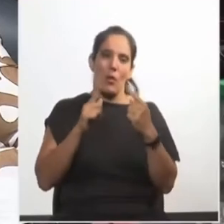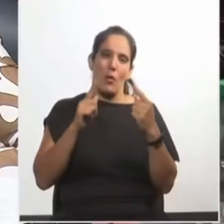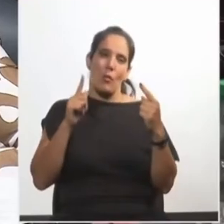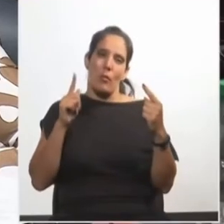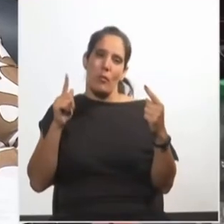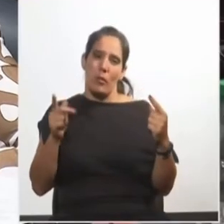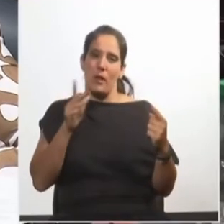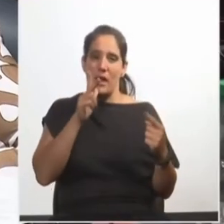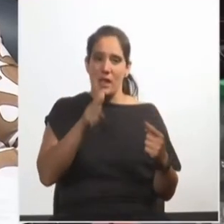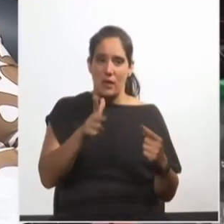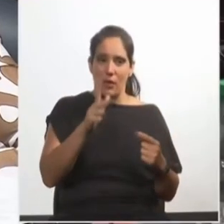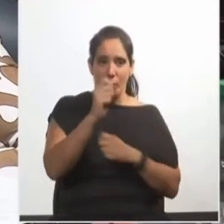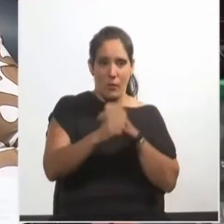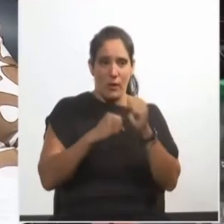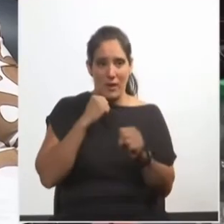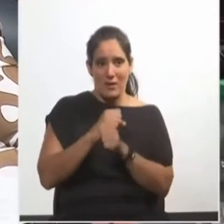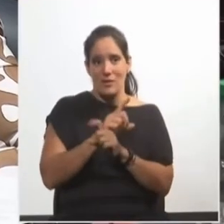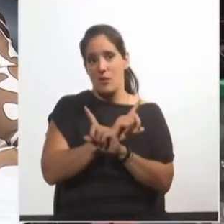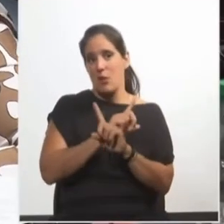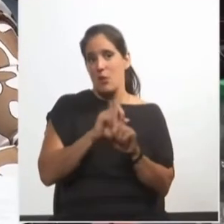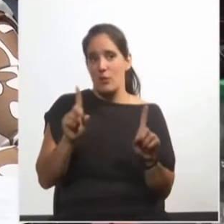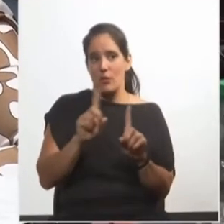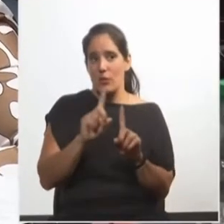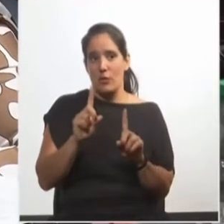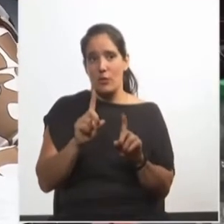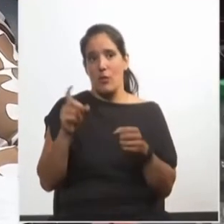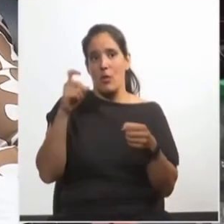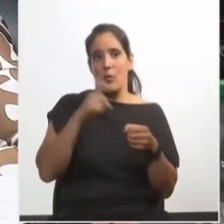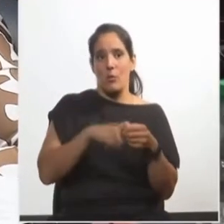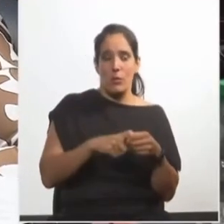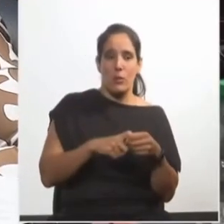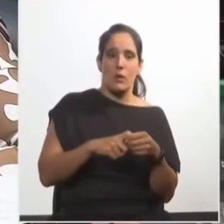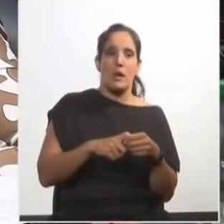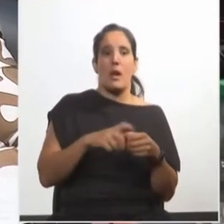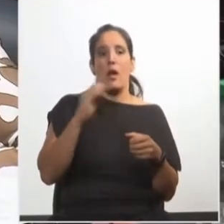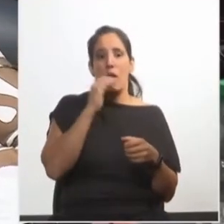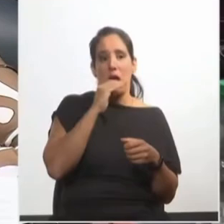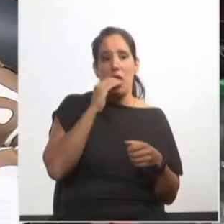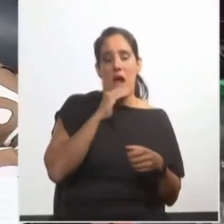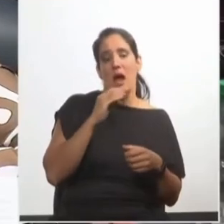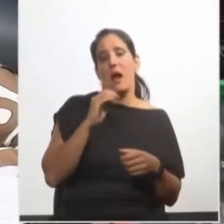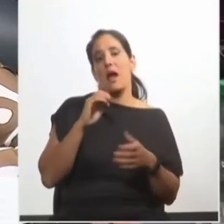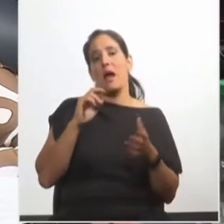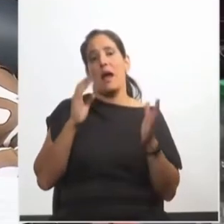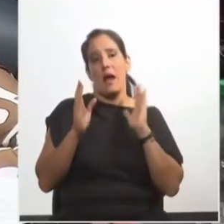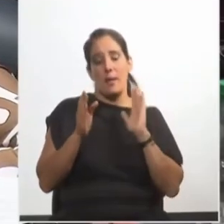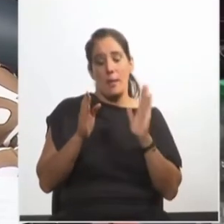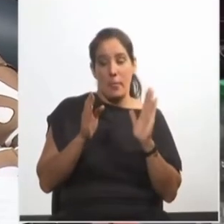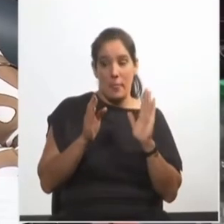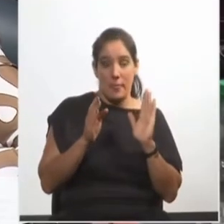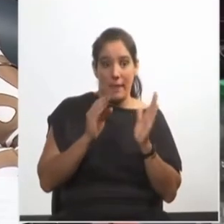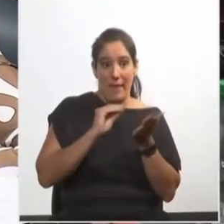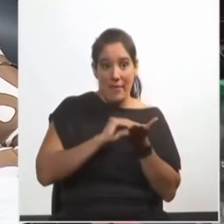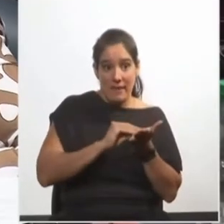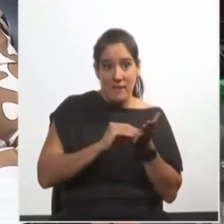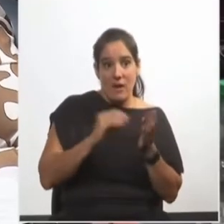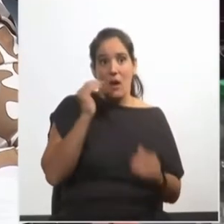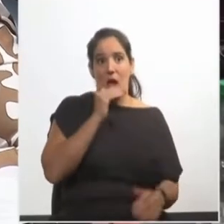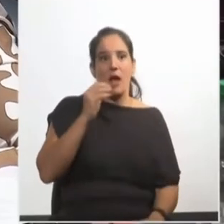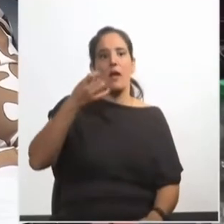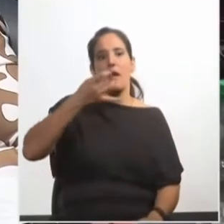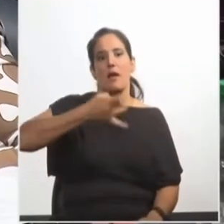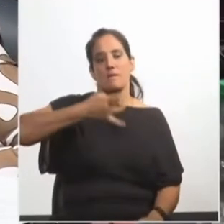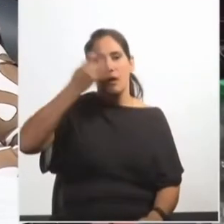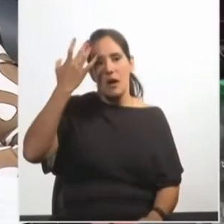cómputo por hijo no se extiende a las mujeres afiliadas a las cajas paraestatales, para quienes la convergencia al sistema